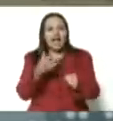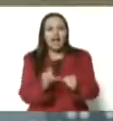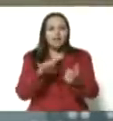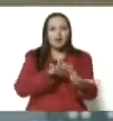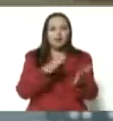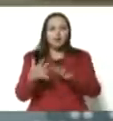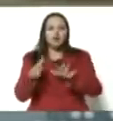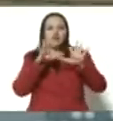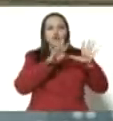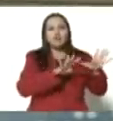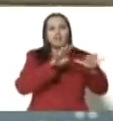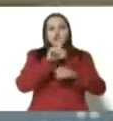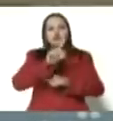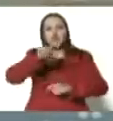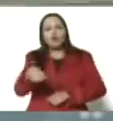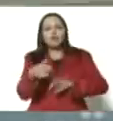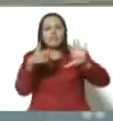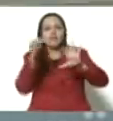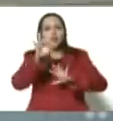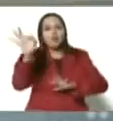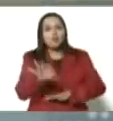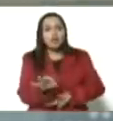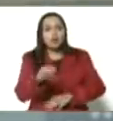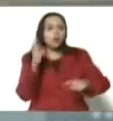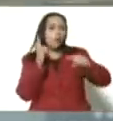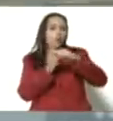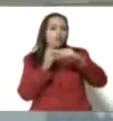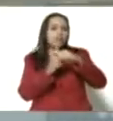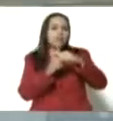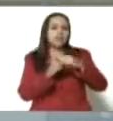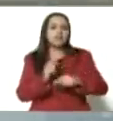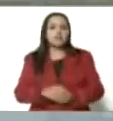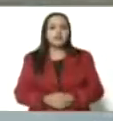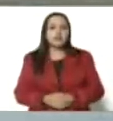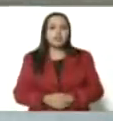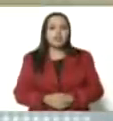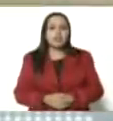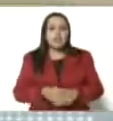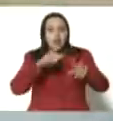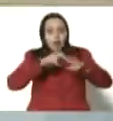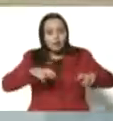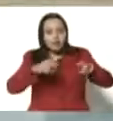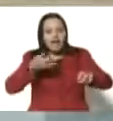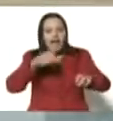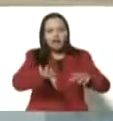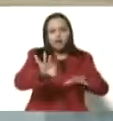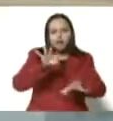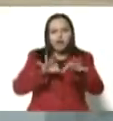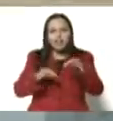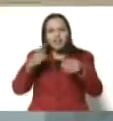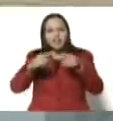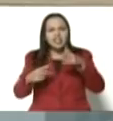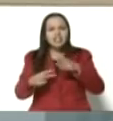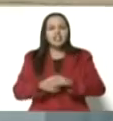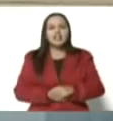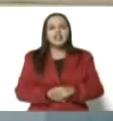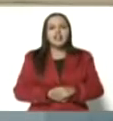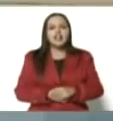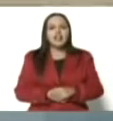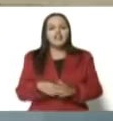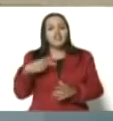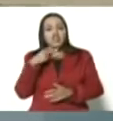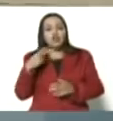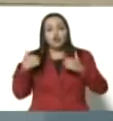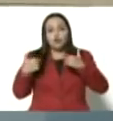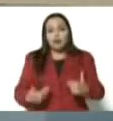eficacia del 91.6%, cuyos vectores se basan en adenovirus humanos, sus dos vectores. Es la